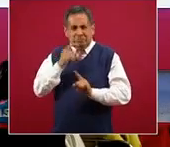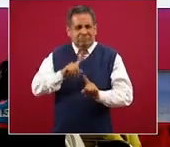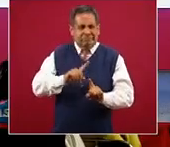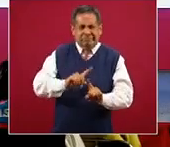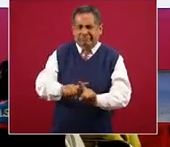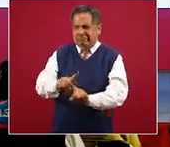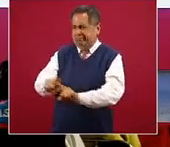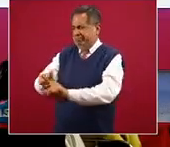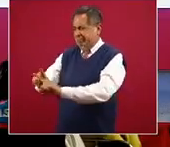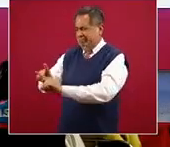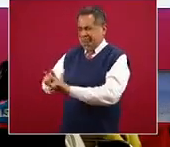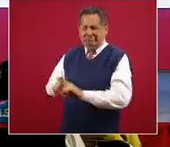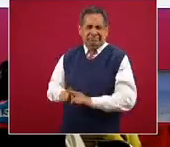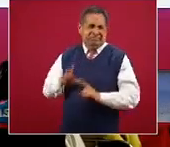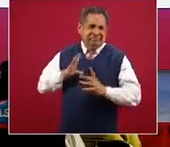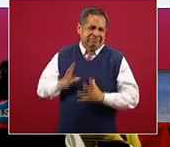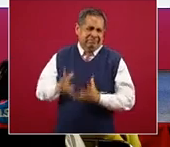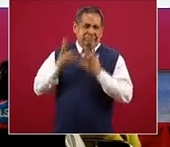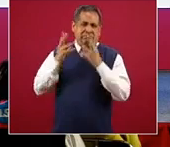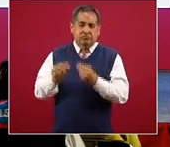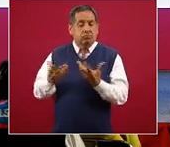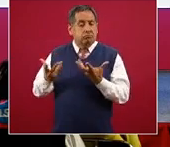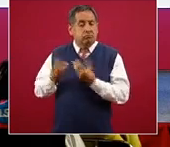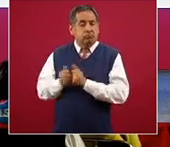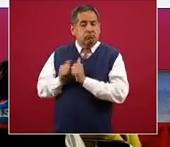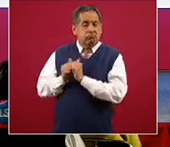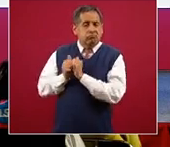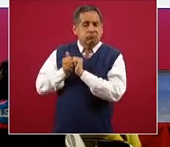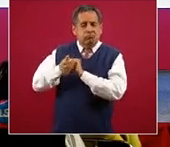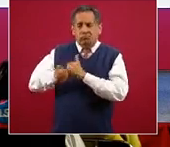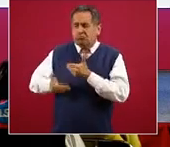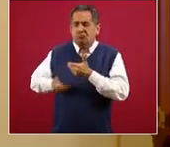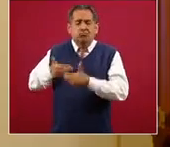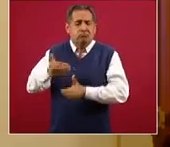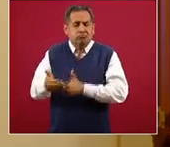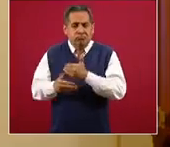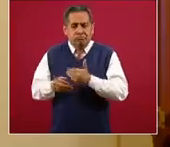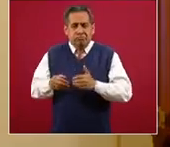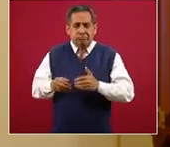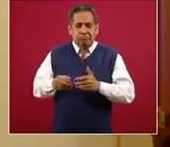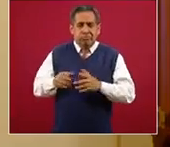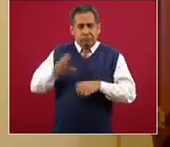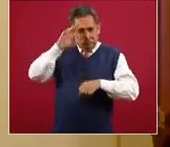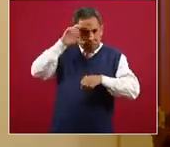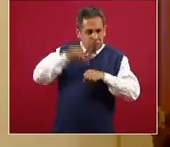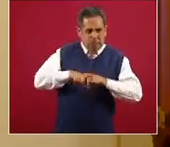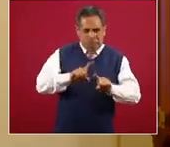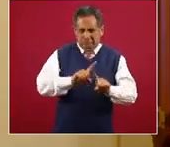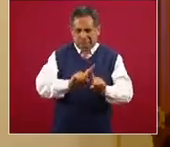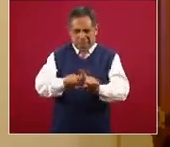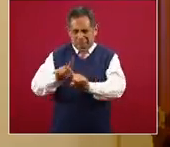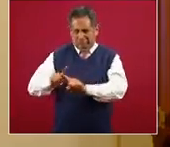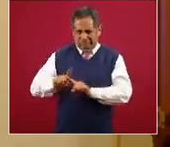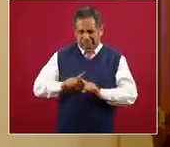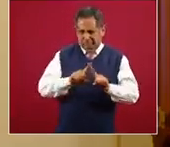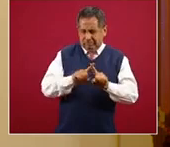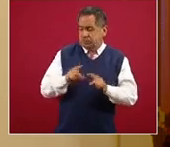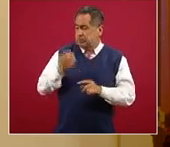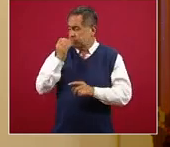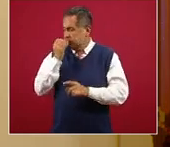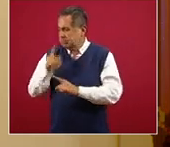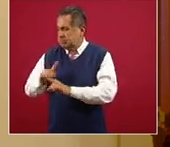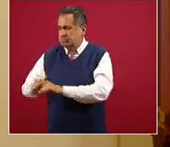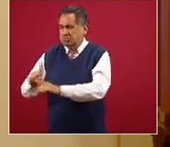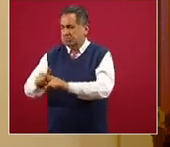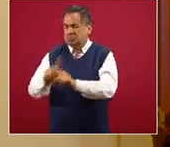biológica que ha coevolucionado a la par con la diversidad cultural de los pueblos originarios